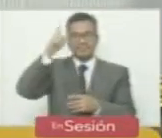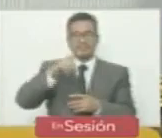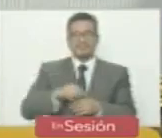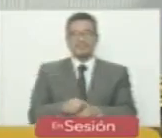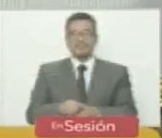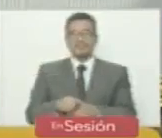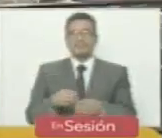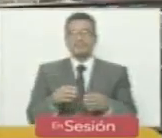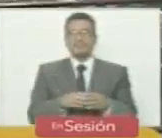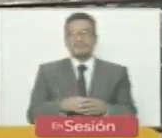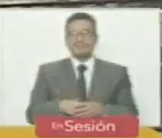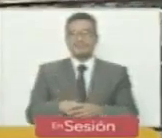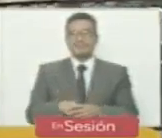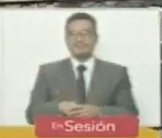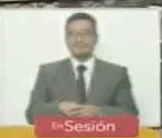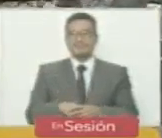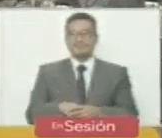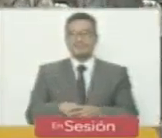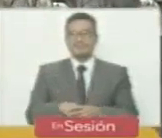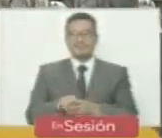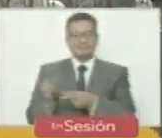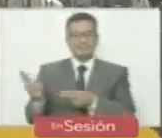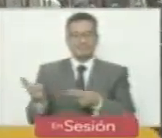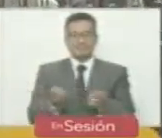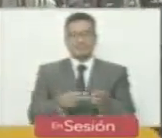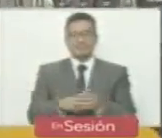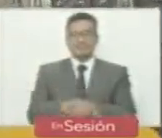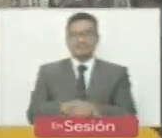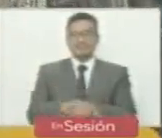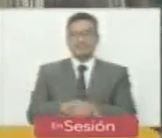de Guatemala. Bienvenido.